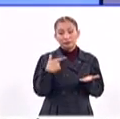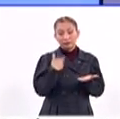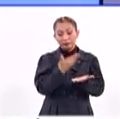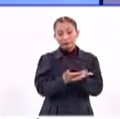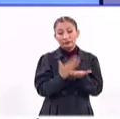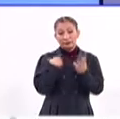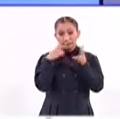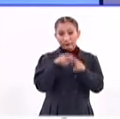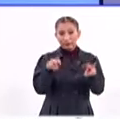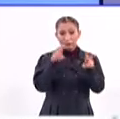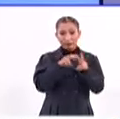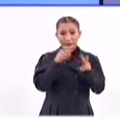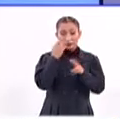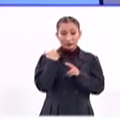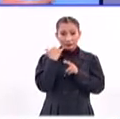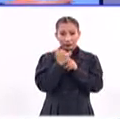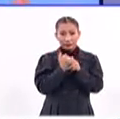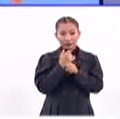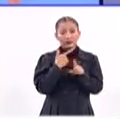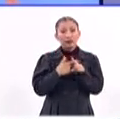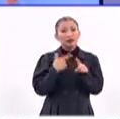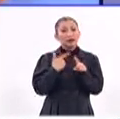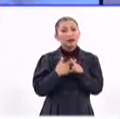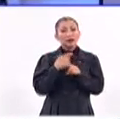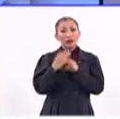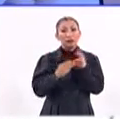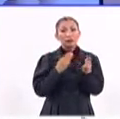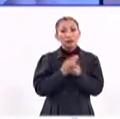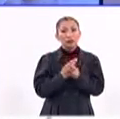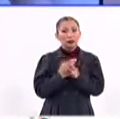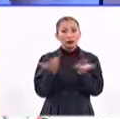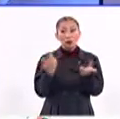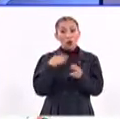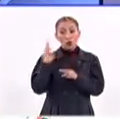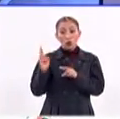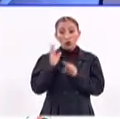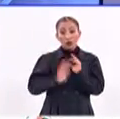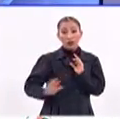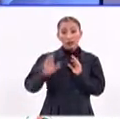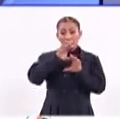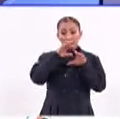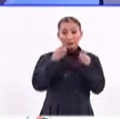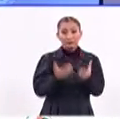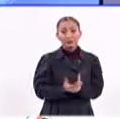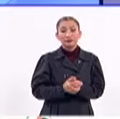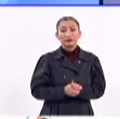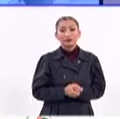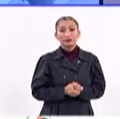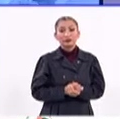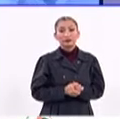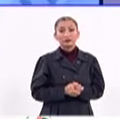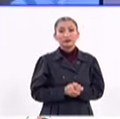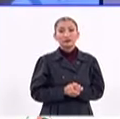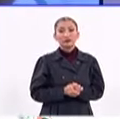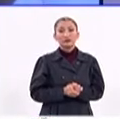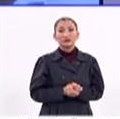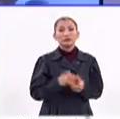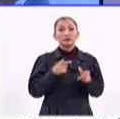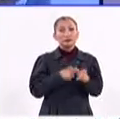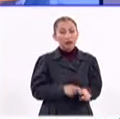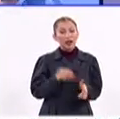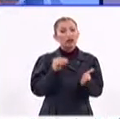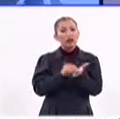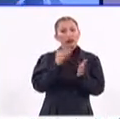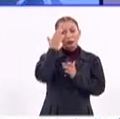mesa del análisis y del estudio que pues nuestro mundo, ya ni siquiera nuestro universo, nuestro planeta, el planeta Tierra, sigue